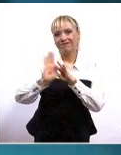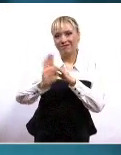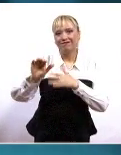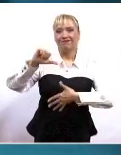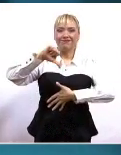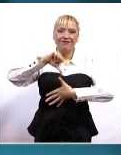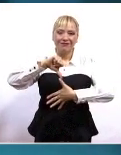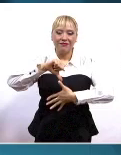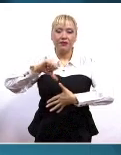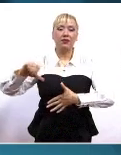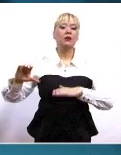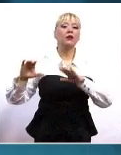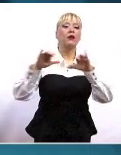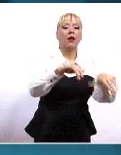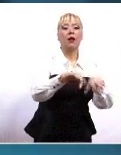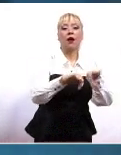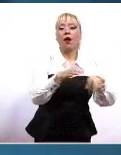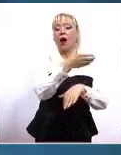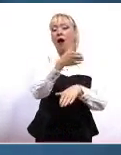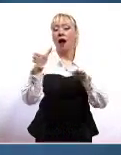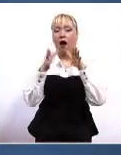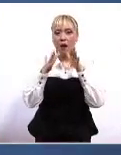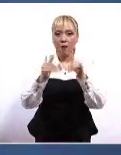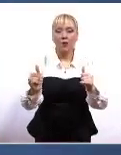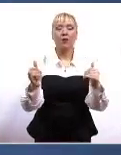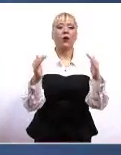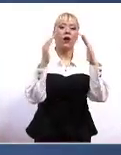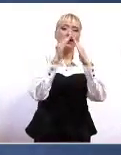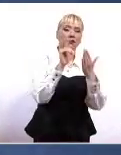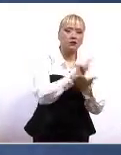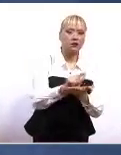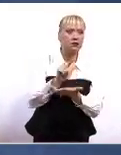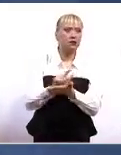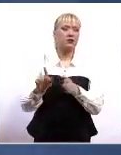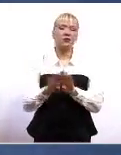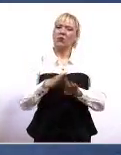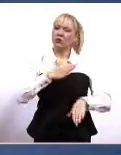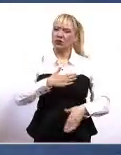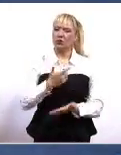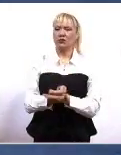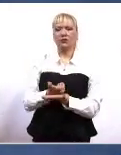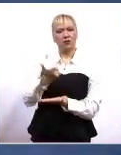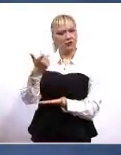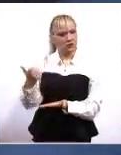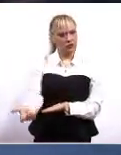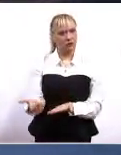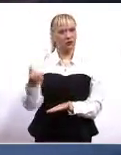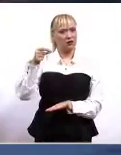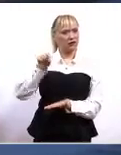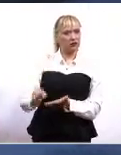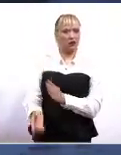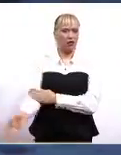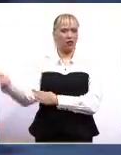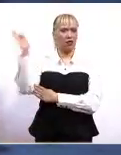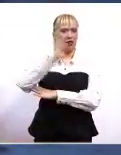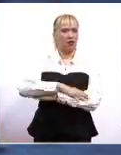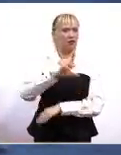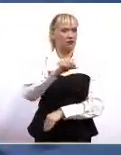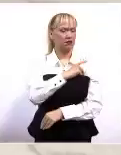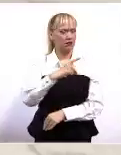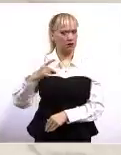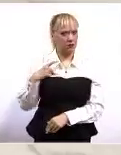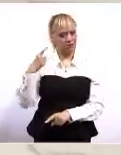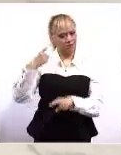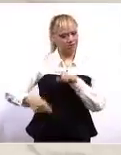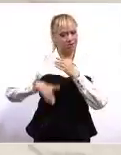en el sector agrícola y doméstico condiciones laborales justas y satisfactorias, así como prevenir y sancionar todos los casos de